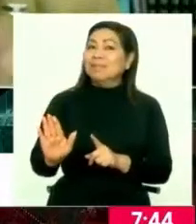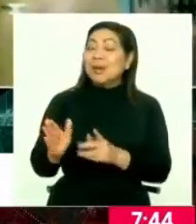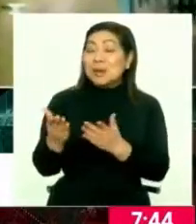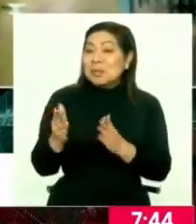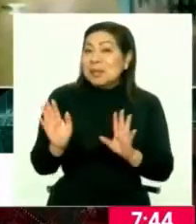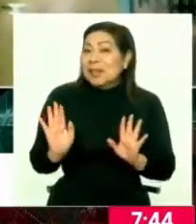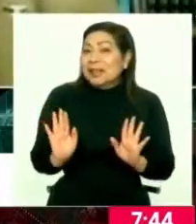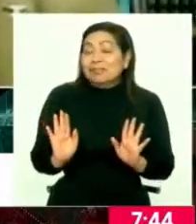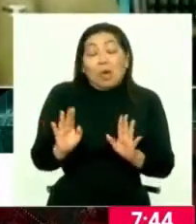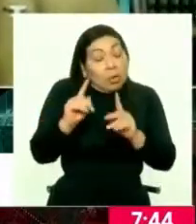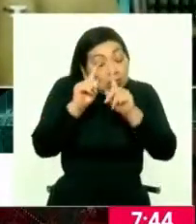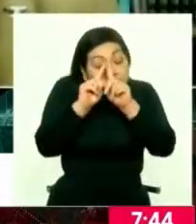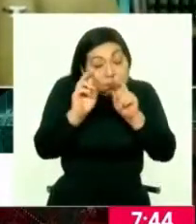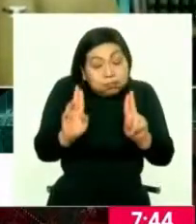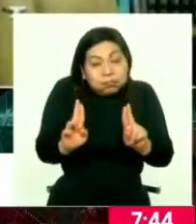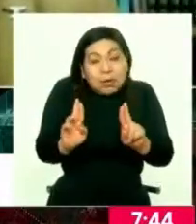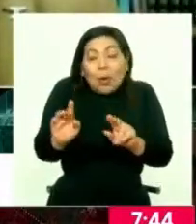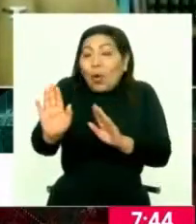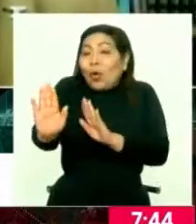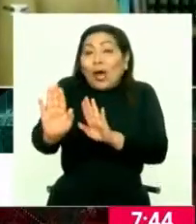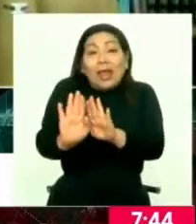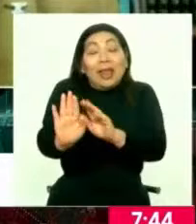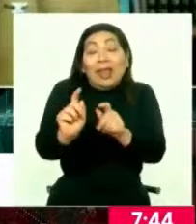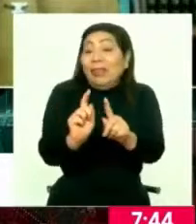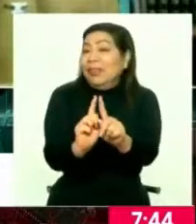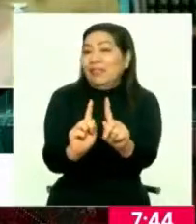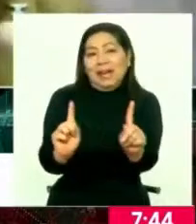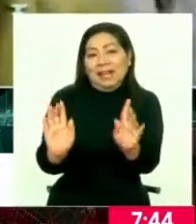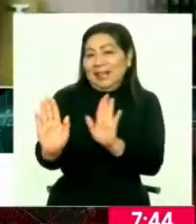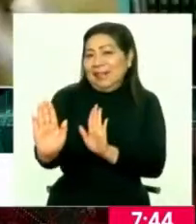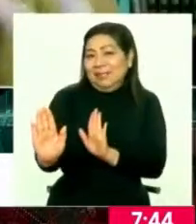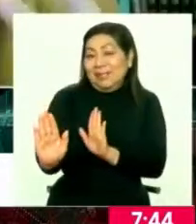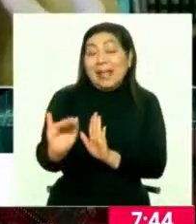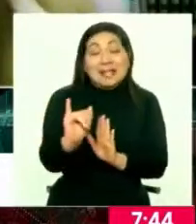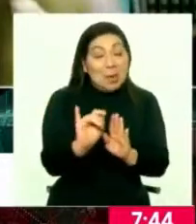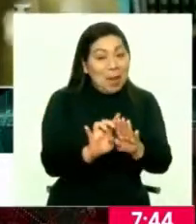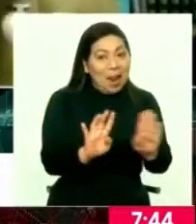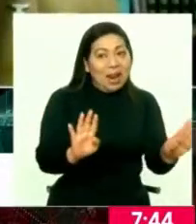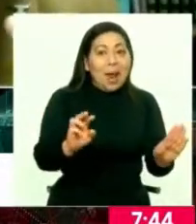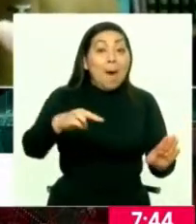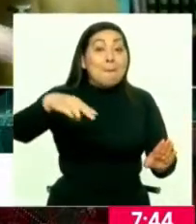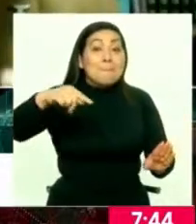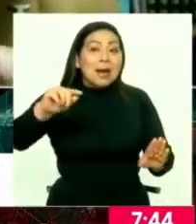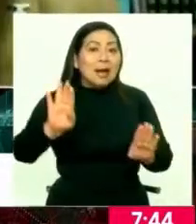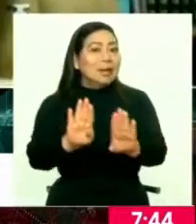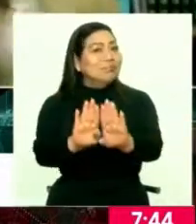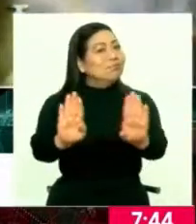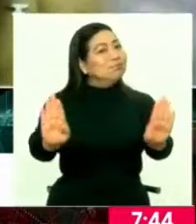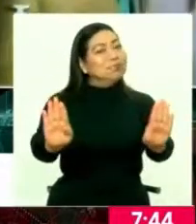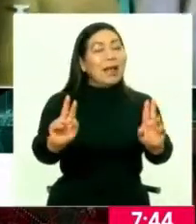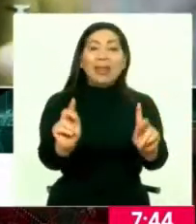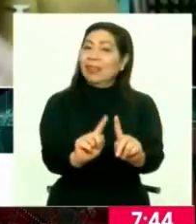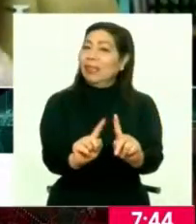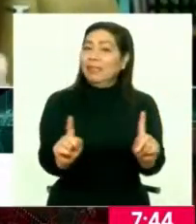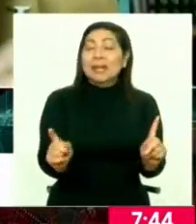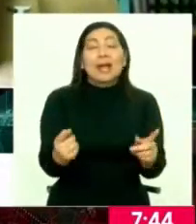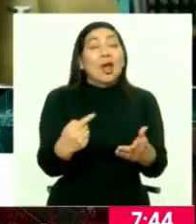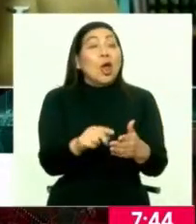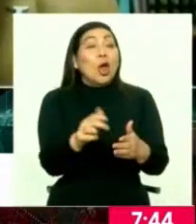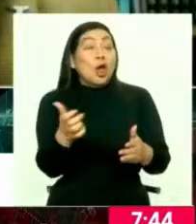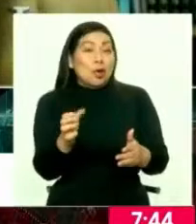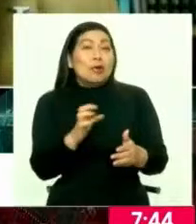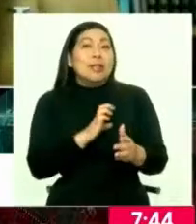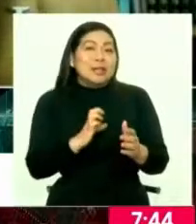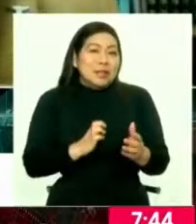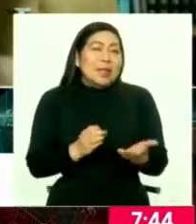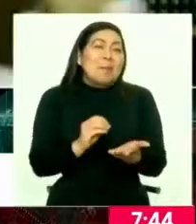invitó a Mandela a Londres por todo lo alto, ¿no? Entonces, esa influencia se siente más dentro del Reino Unido, pero en los otros estados